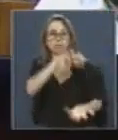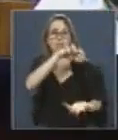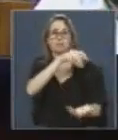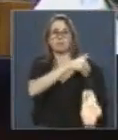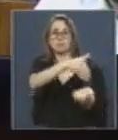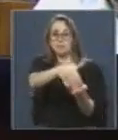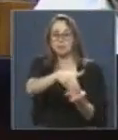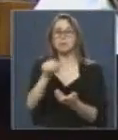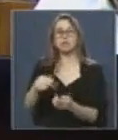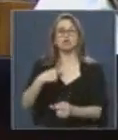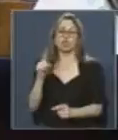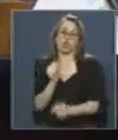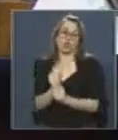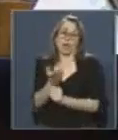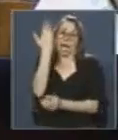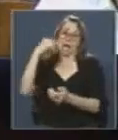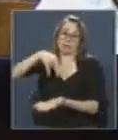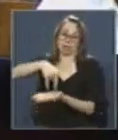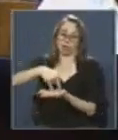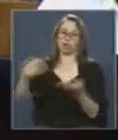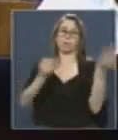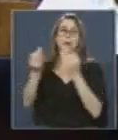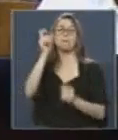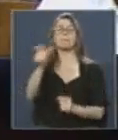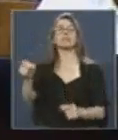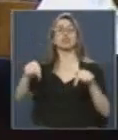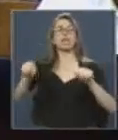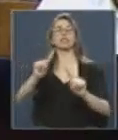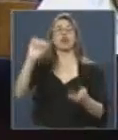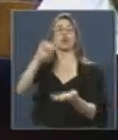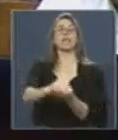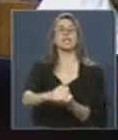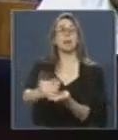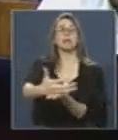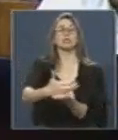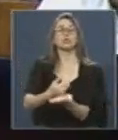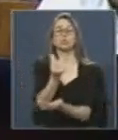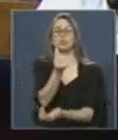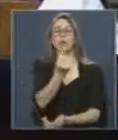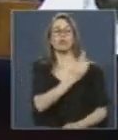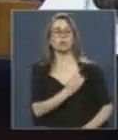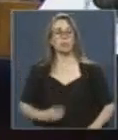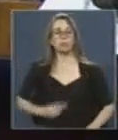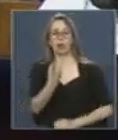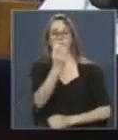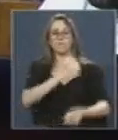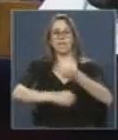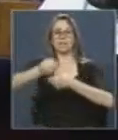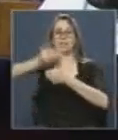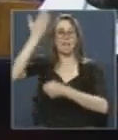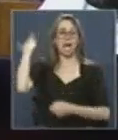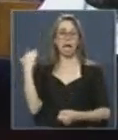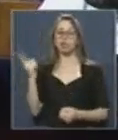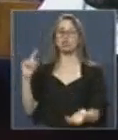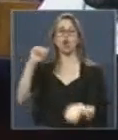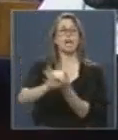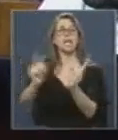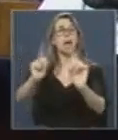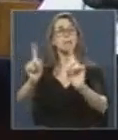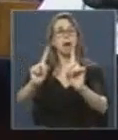que me han contado, nadie protestaba aquí por los ingresos de los parlamentarios hace 20 años atrás, y sin